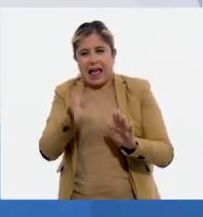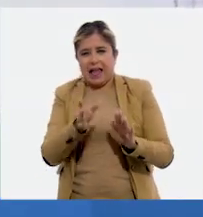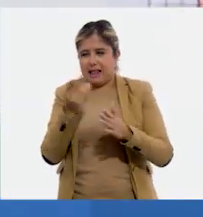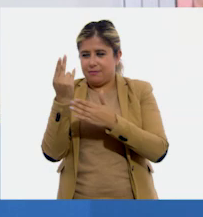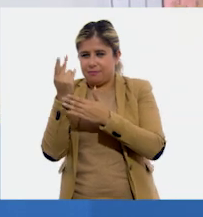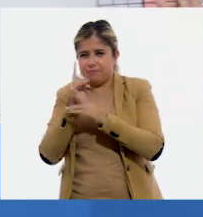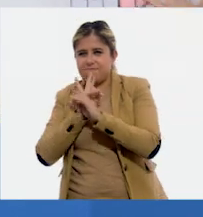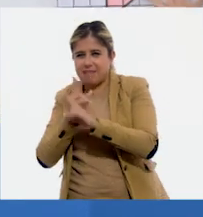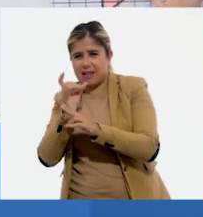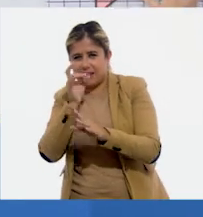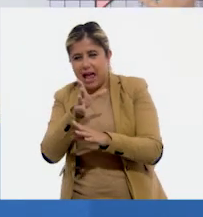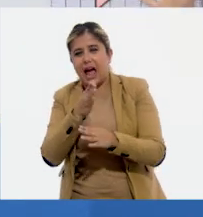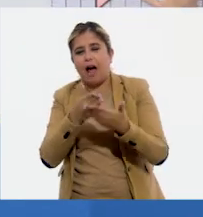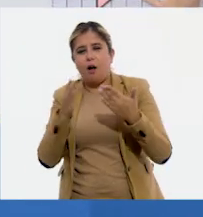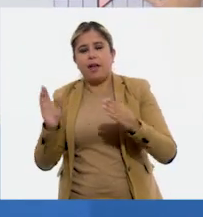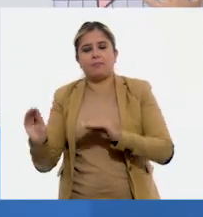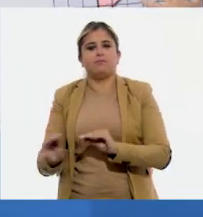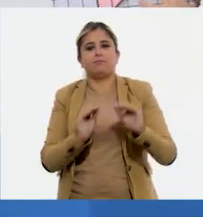abajo.